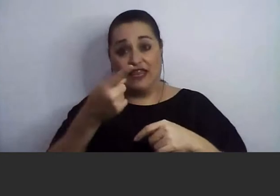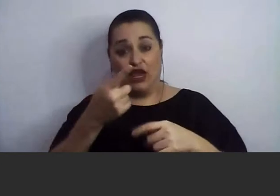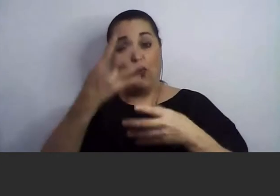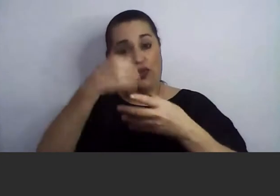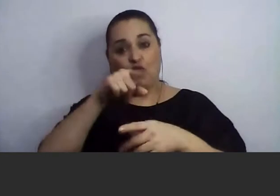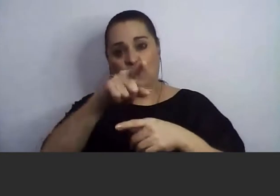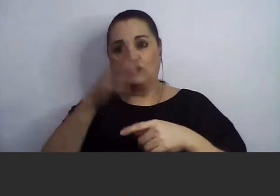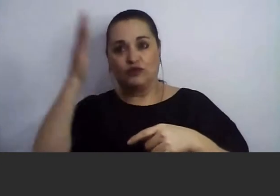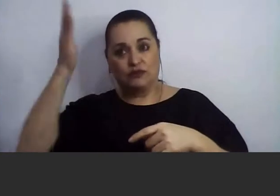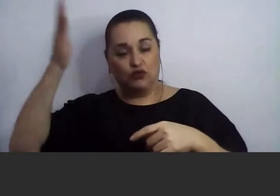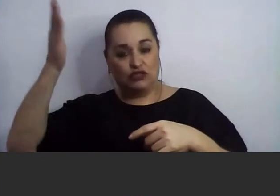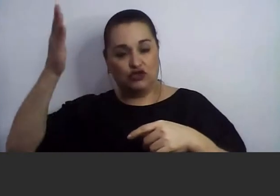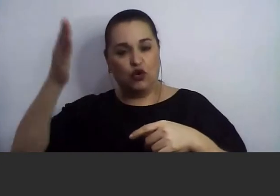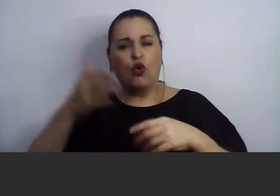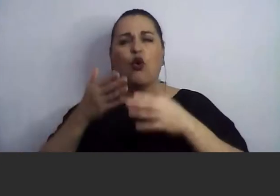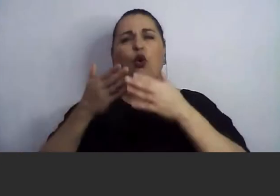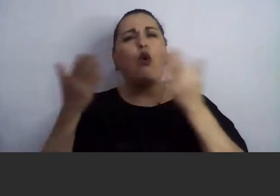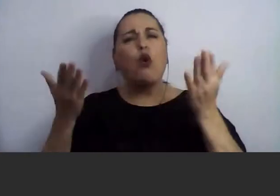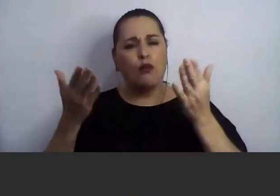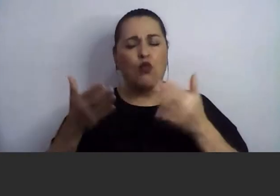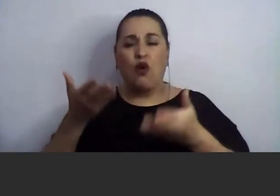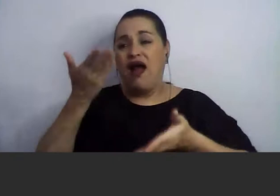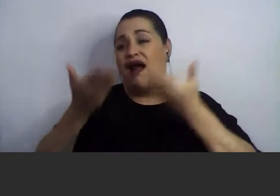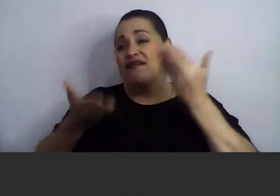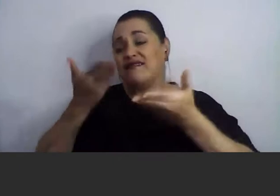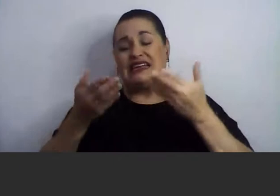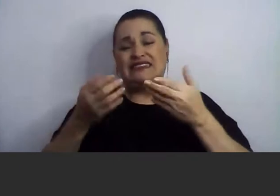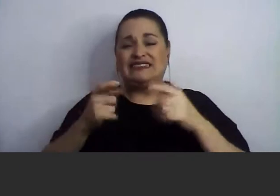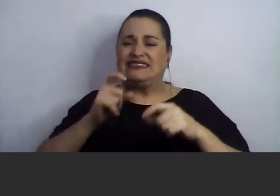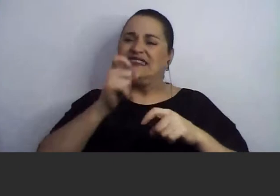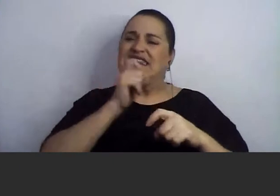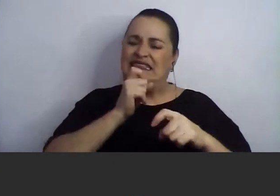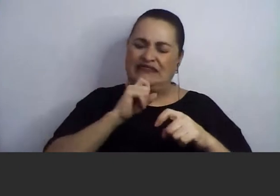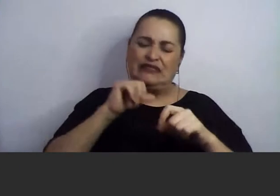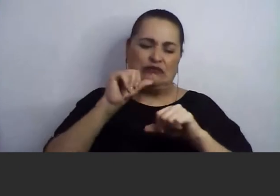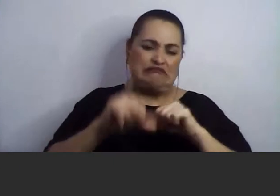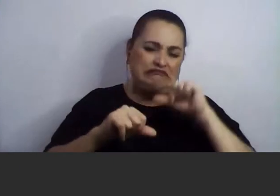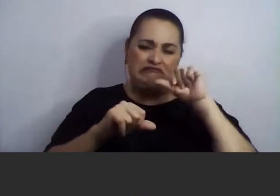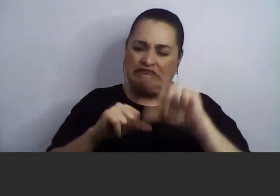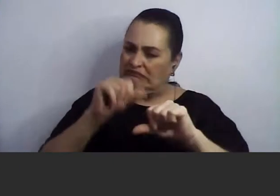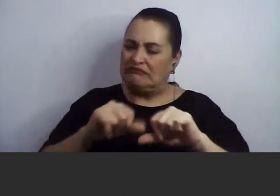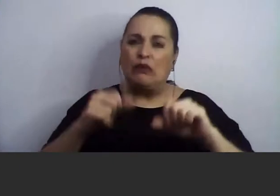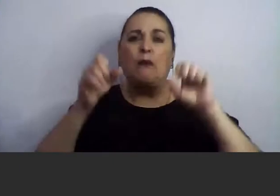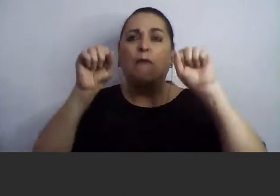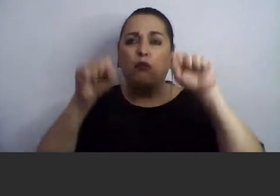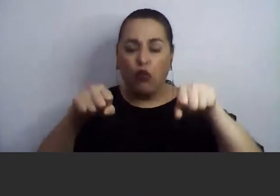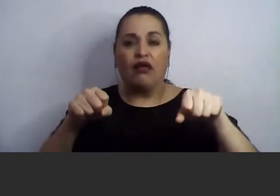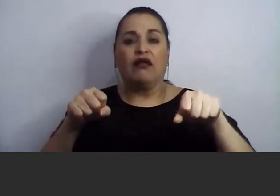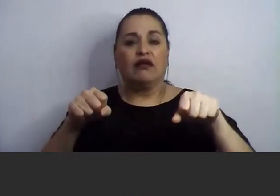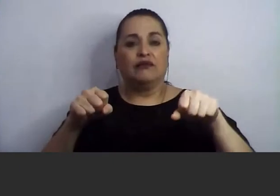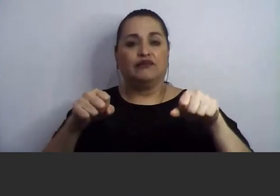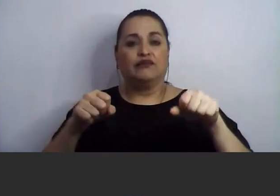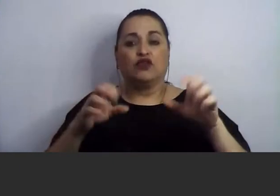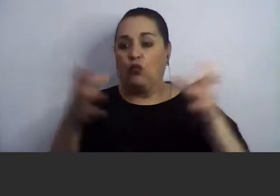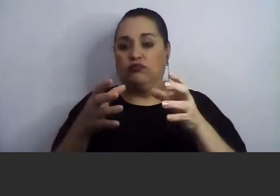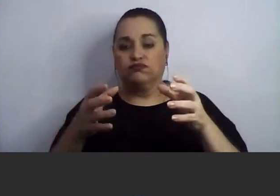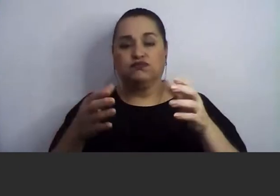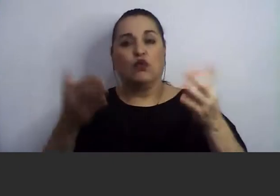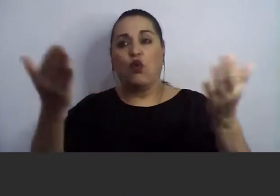su exposición, cómo a veces hay grandes dificultades a la hora de poder organizar